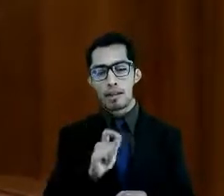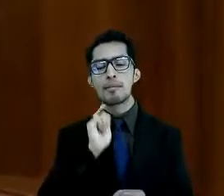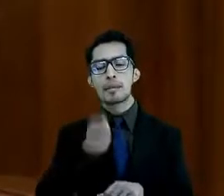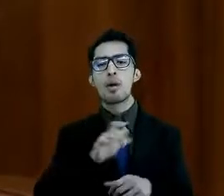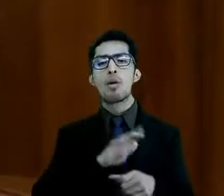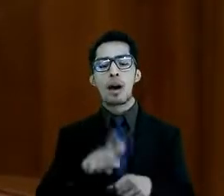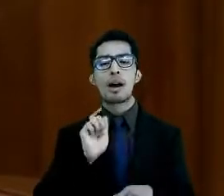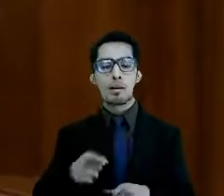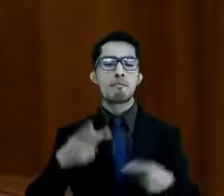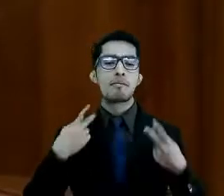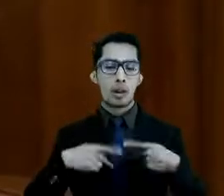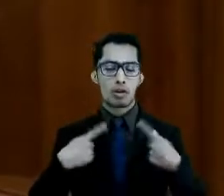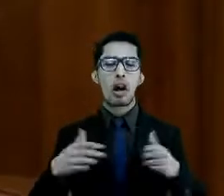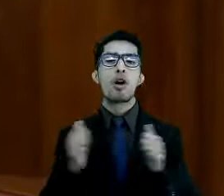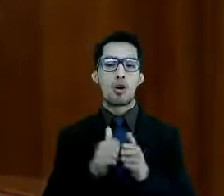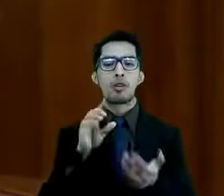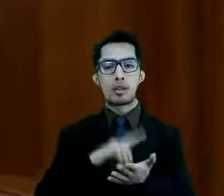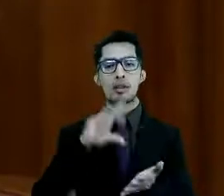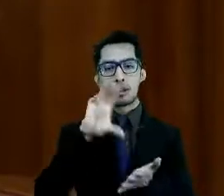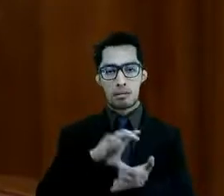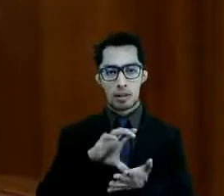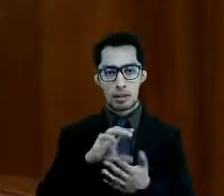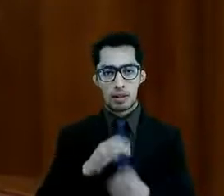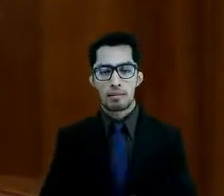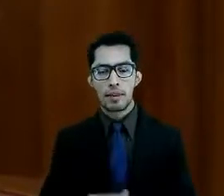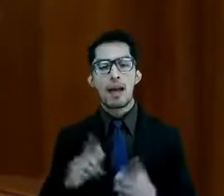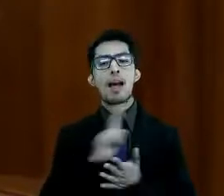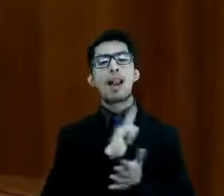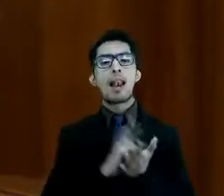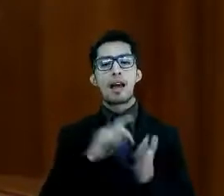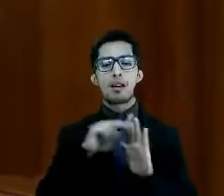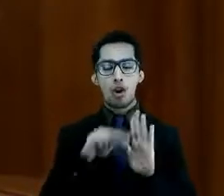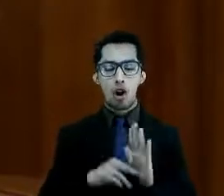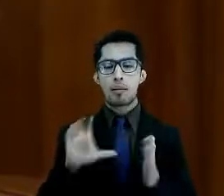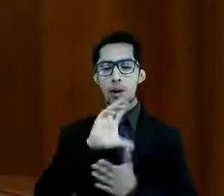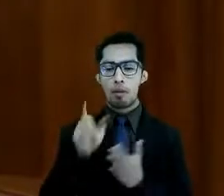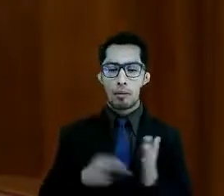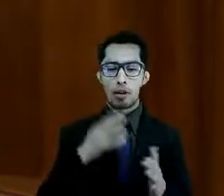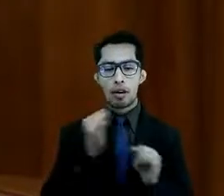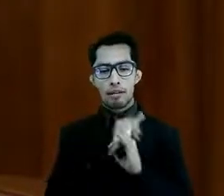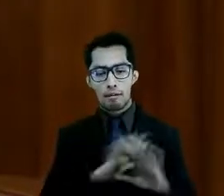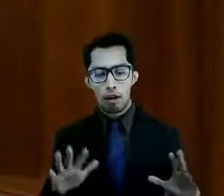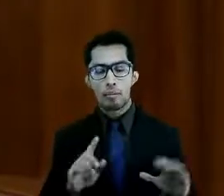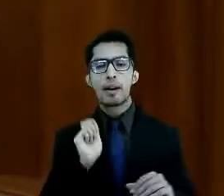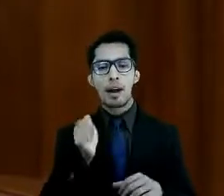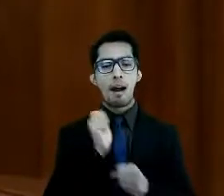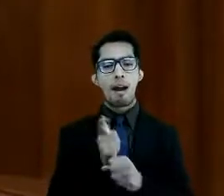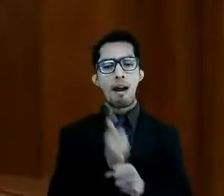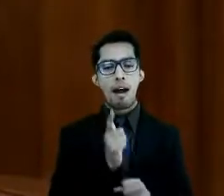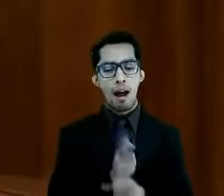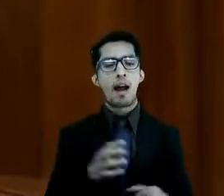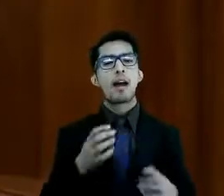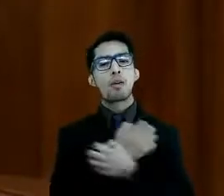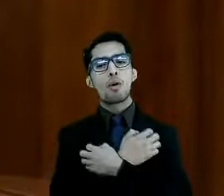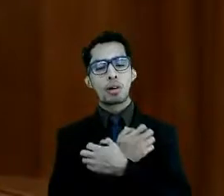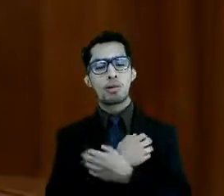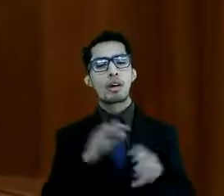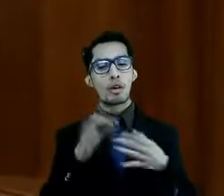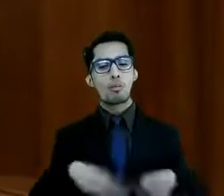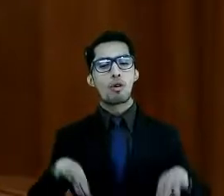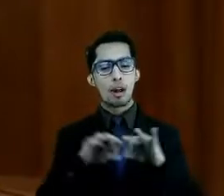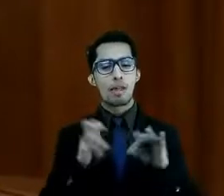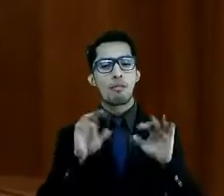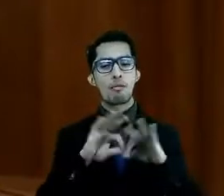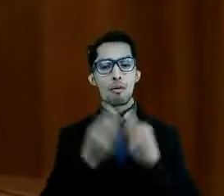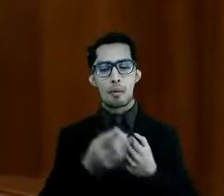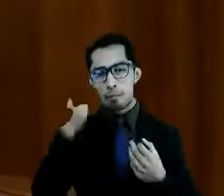las personas con discapacidad. Normatividad, convenios e informes que identifican a la educación como el principal medio